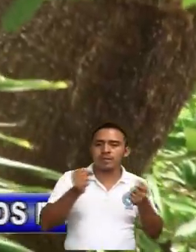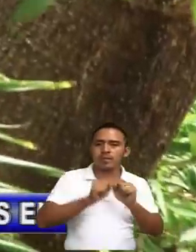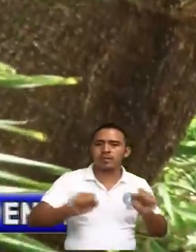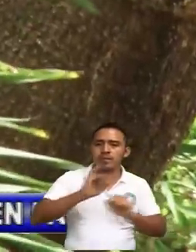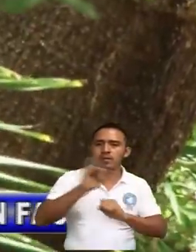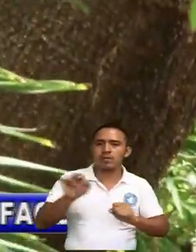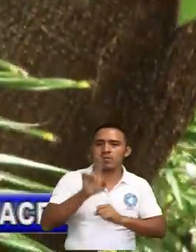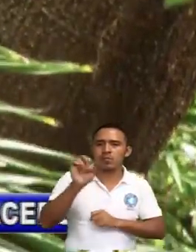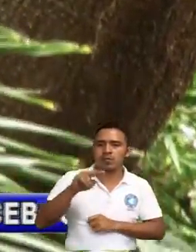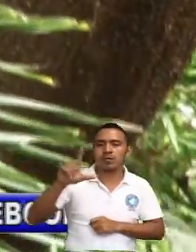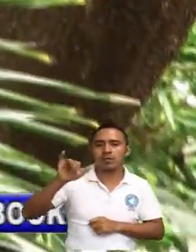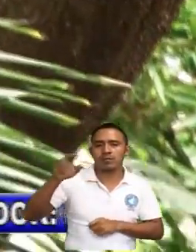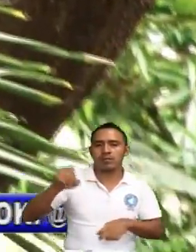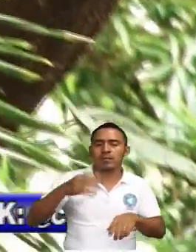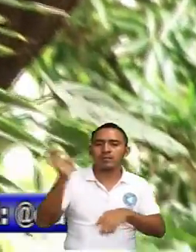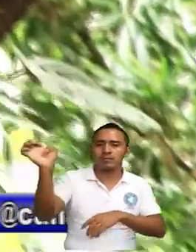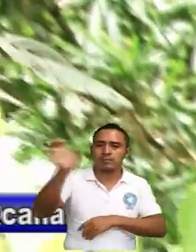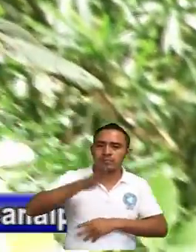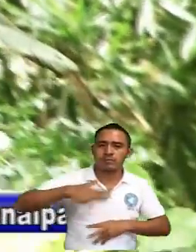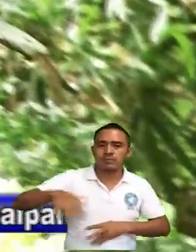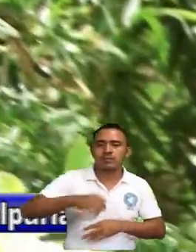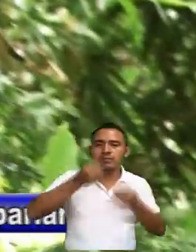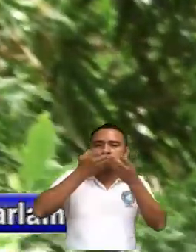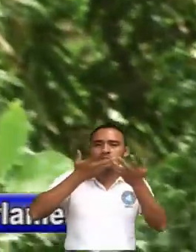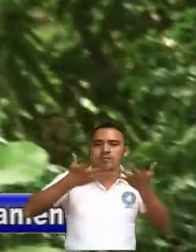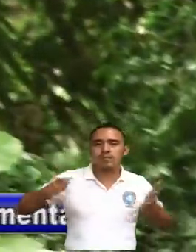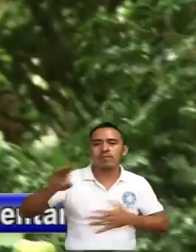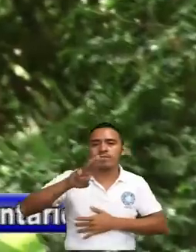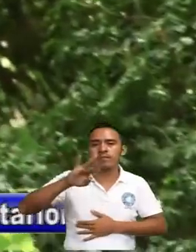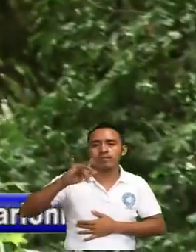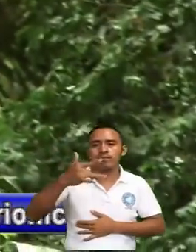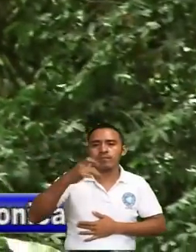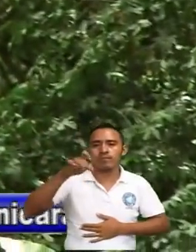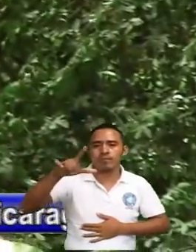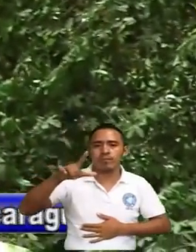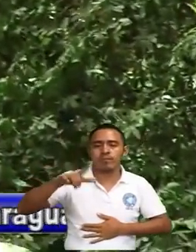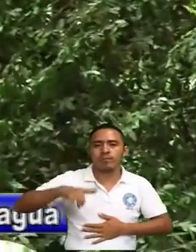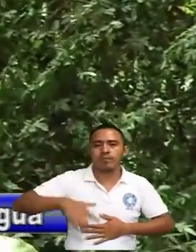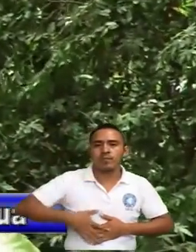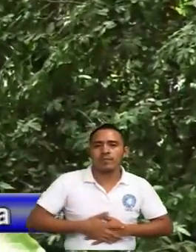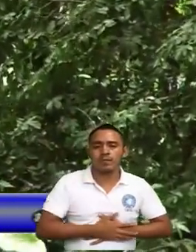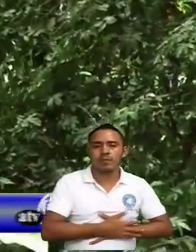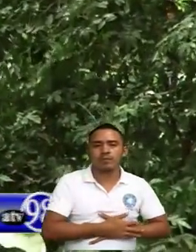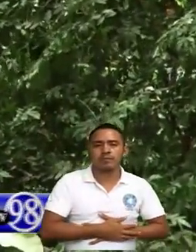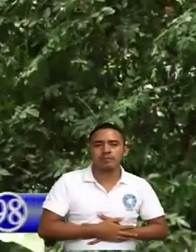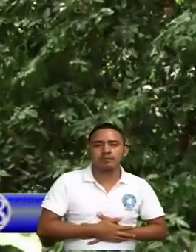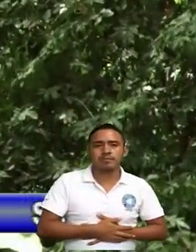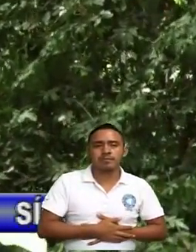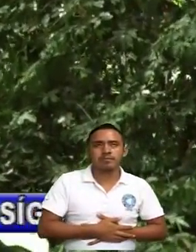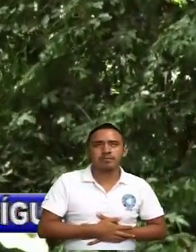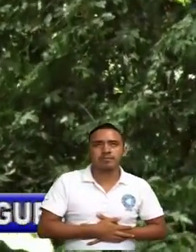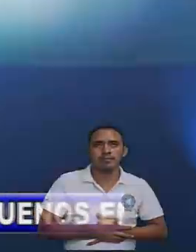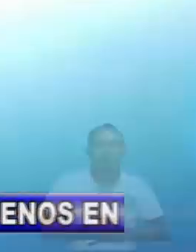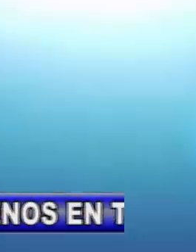Estelí. Con cámara de Lester Mora para el canal parlamentario, les informó Miguel Carranza Mena.